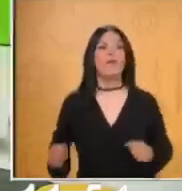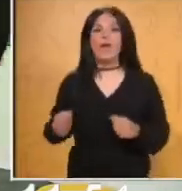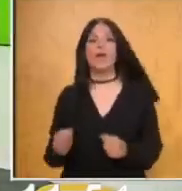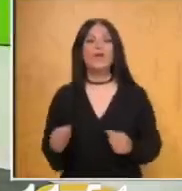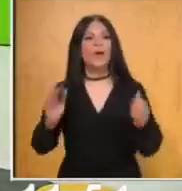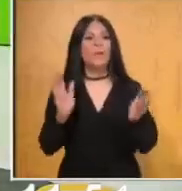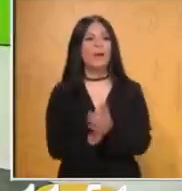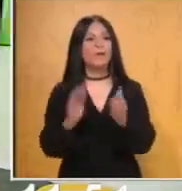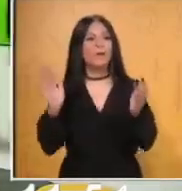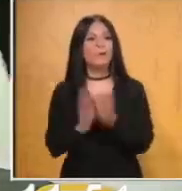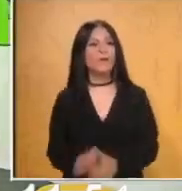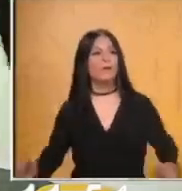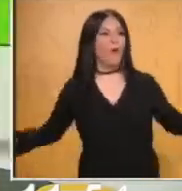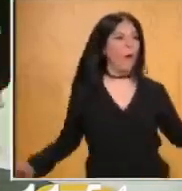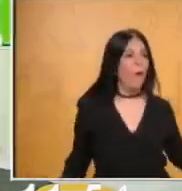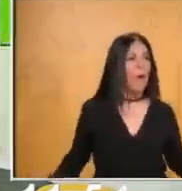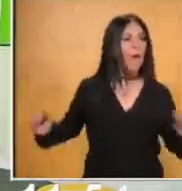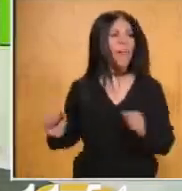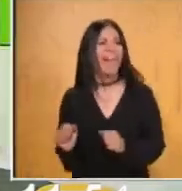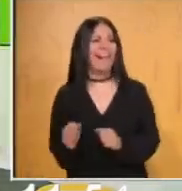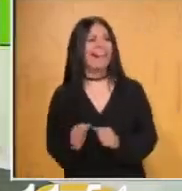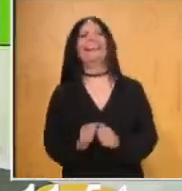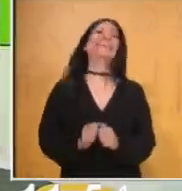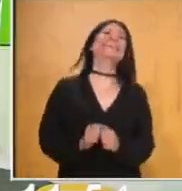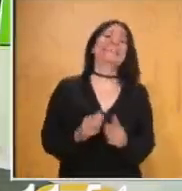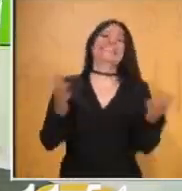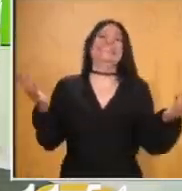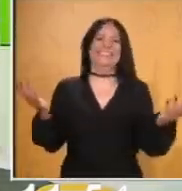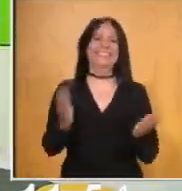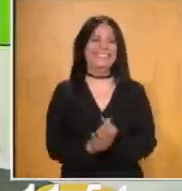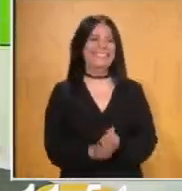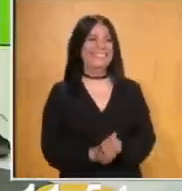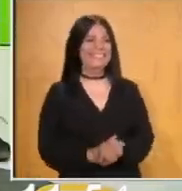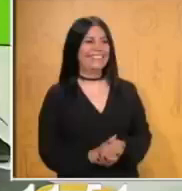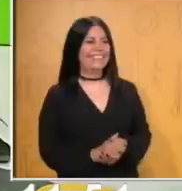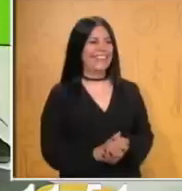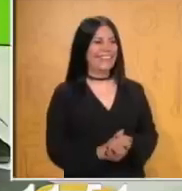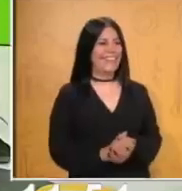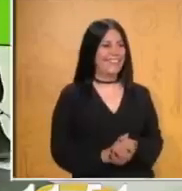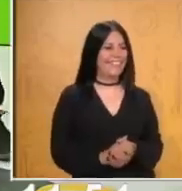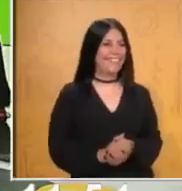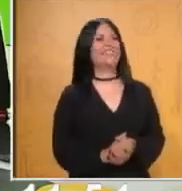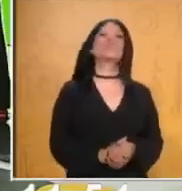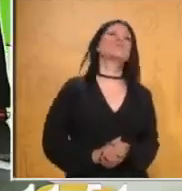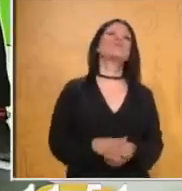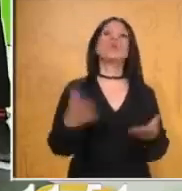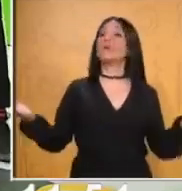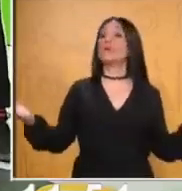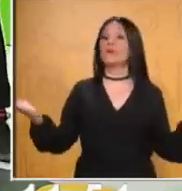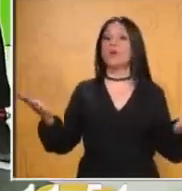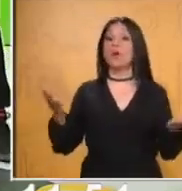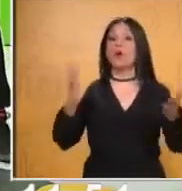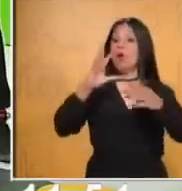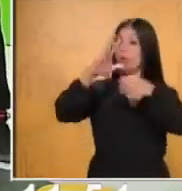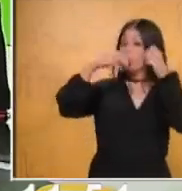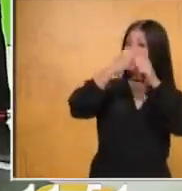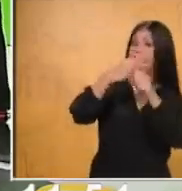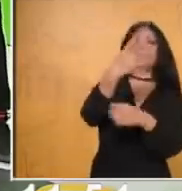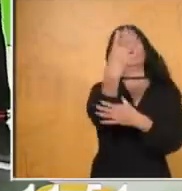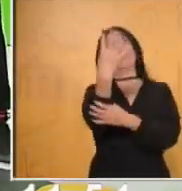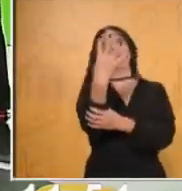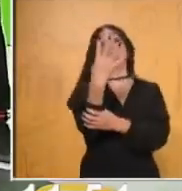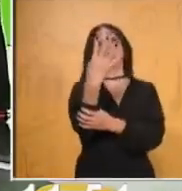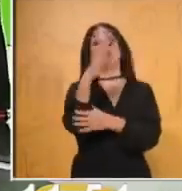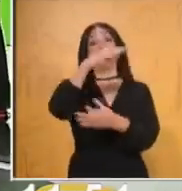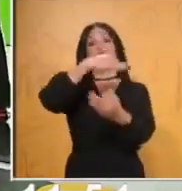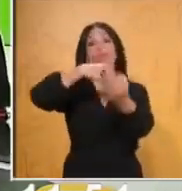un lado y a otro. Aplauso a un lado y a otro. Ok, ya. ¿Listos? ¿Ya quedó? Venga. Último, vamos a hacer los 4